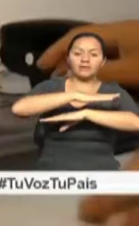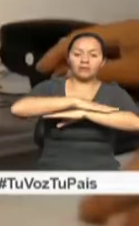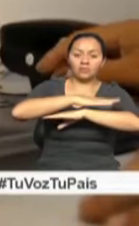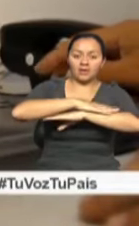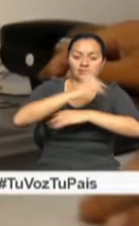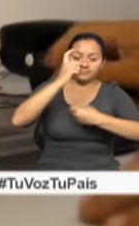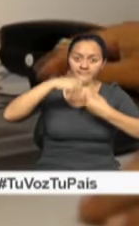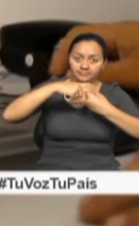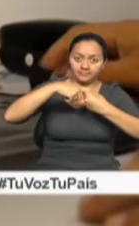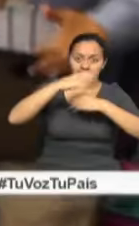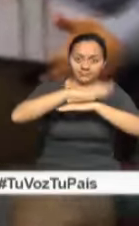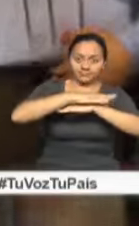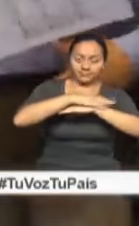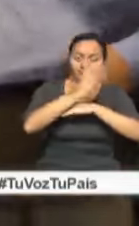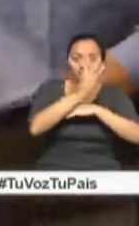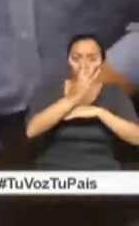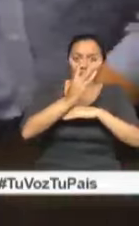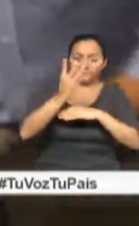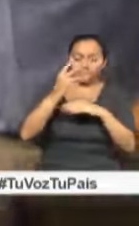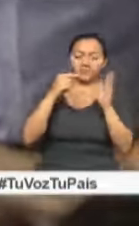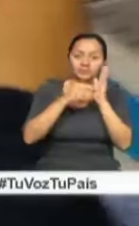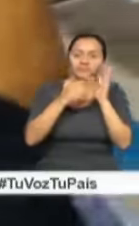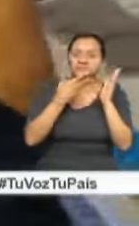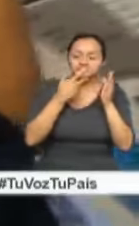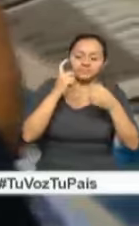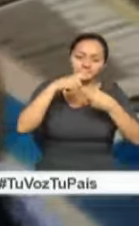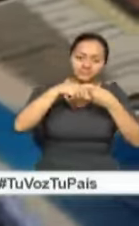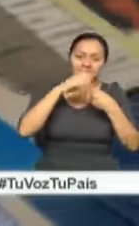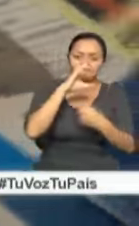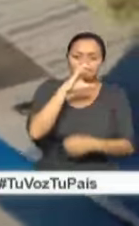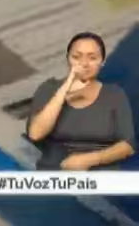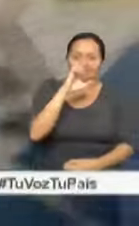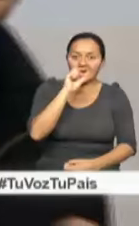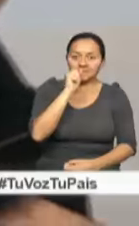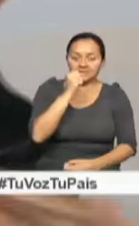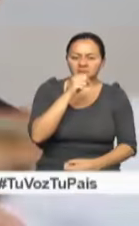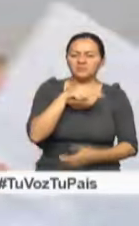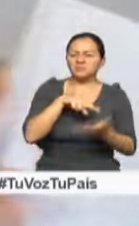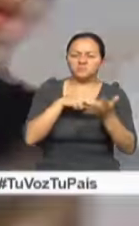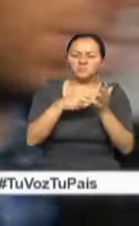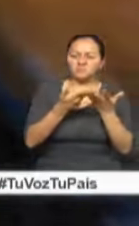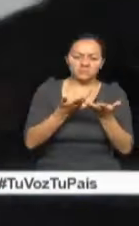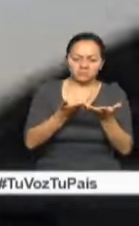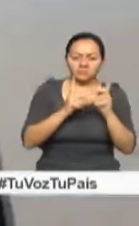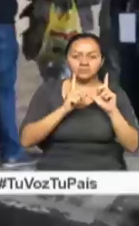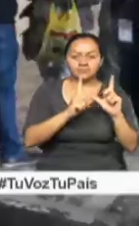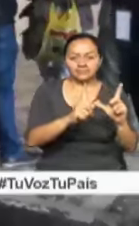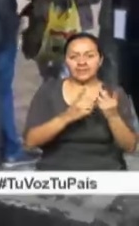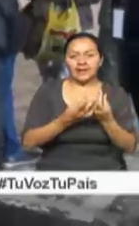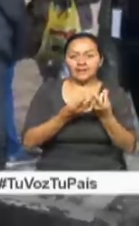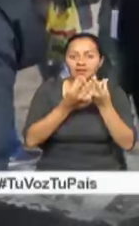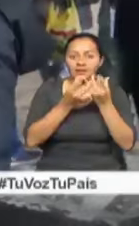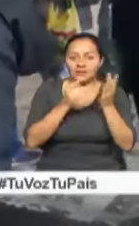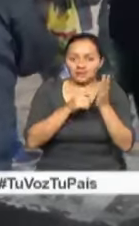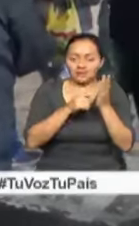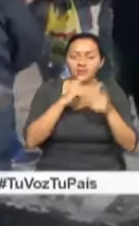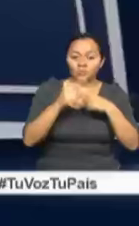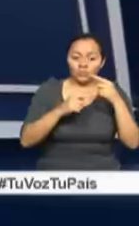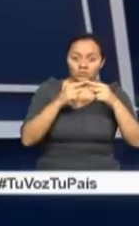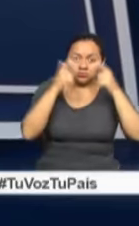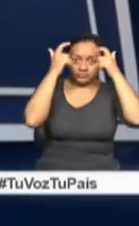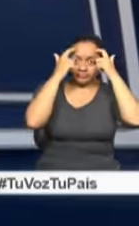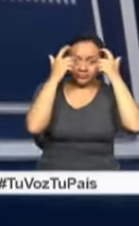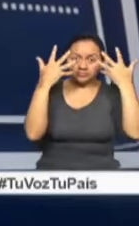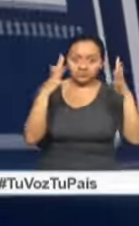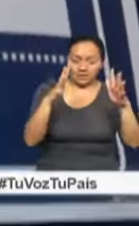y Aseguramiento de la Calidad de la Educación Superior, SEACES, para rendir el examen de habilitación para el ejercicio profesional que se